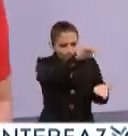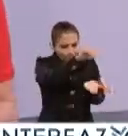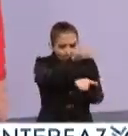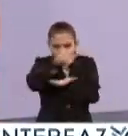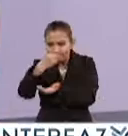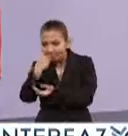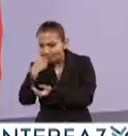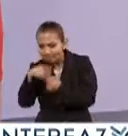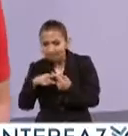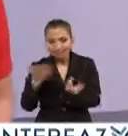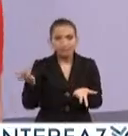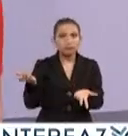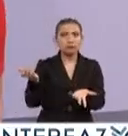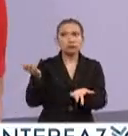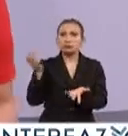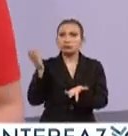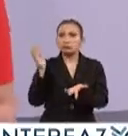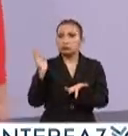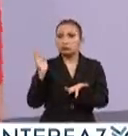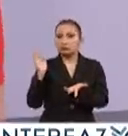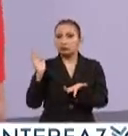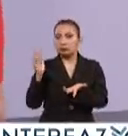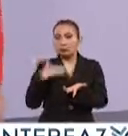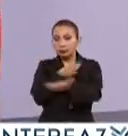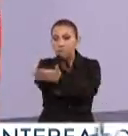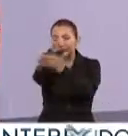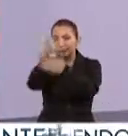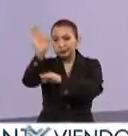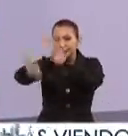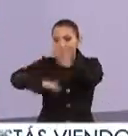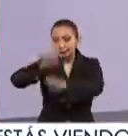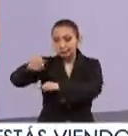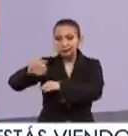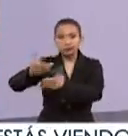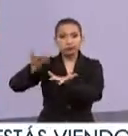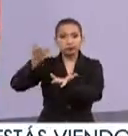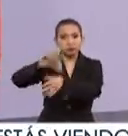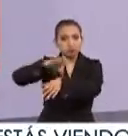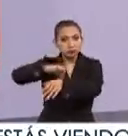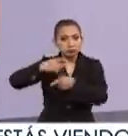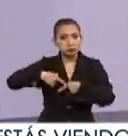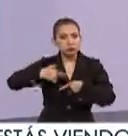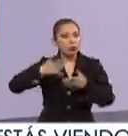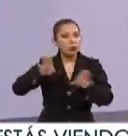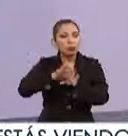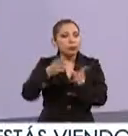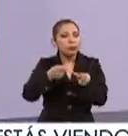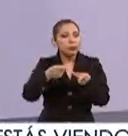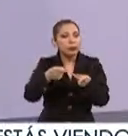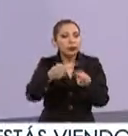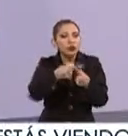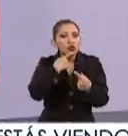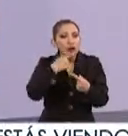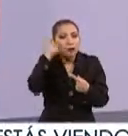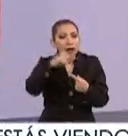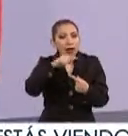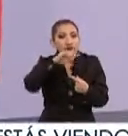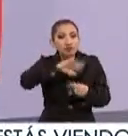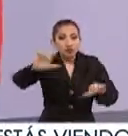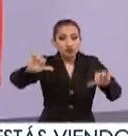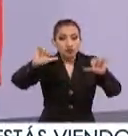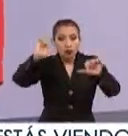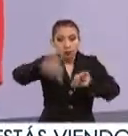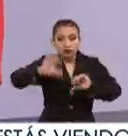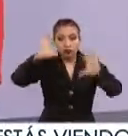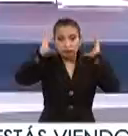recolección de víveres como de llegar a atender médicamente a los afectados. ¿Cómo se prepara la Cruz Roja para atender estos